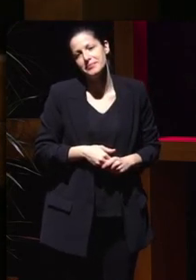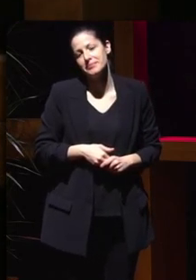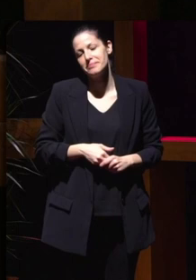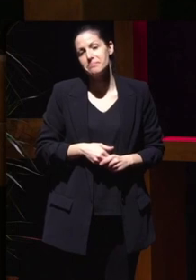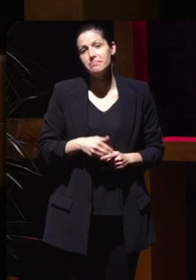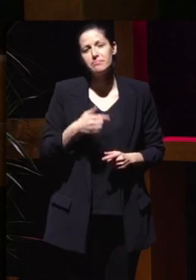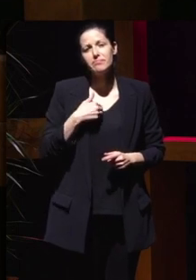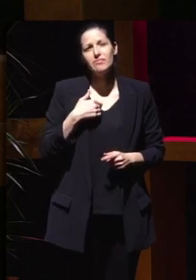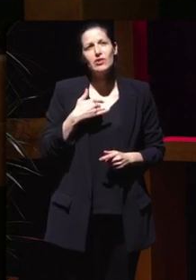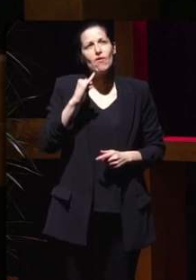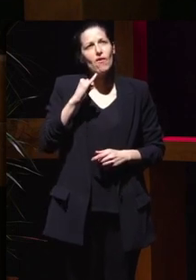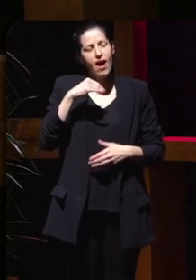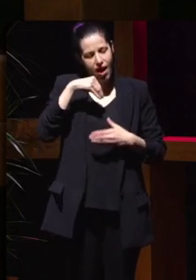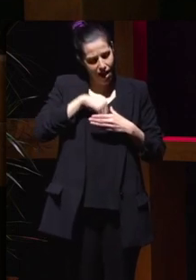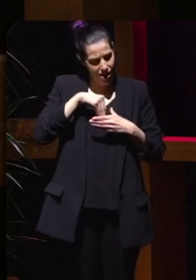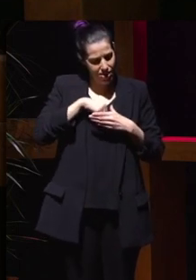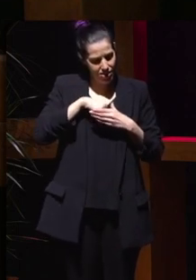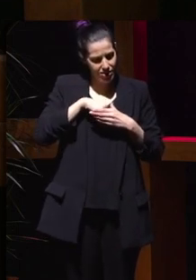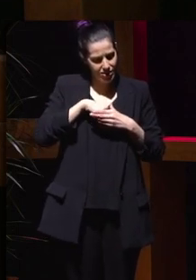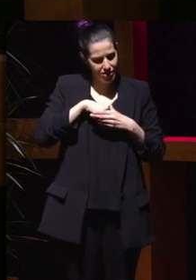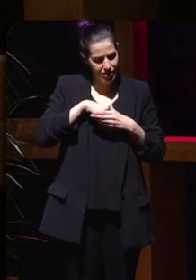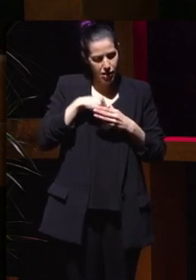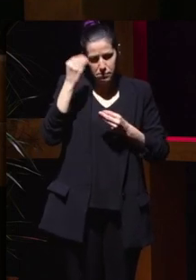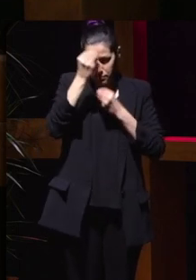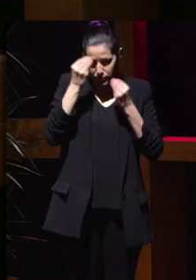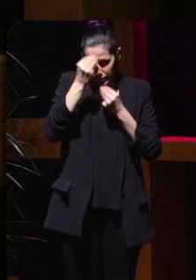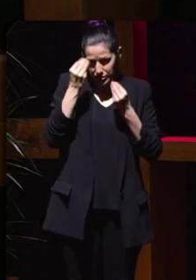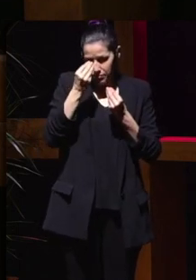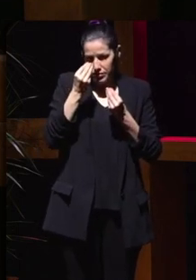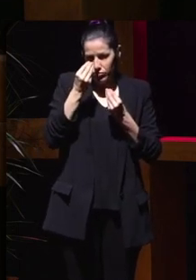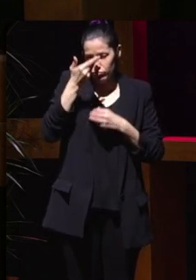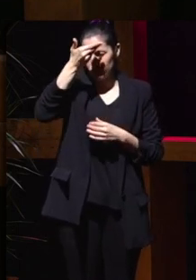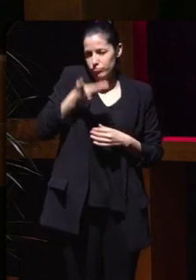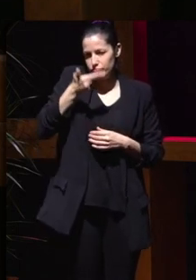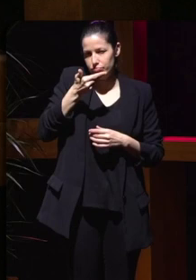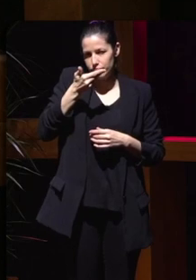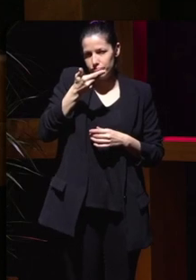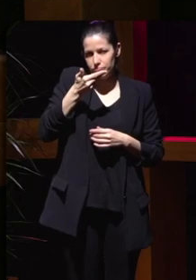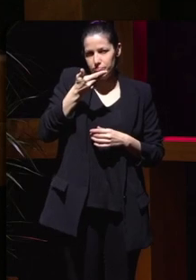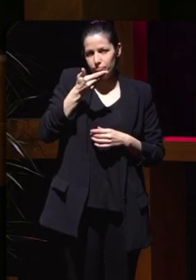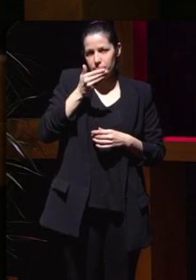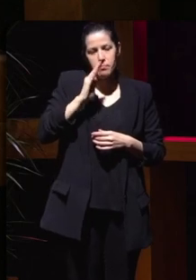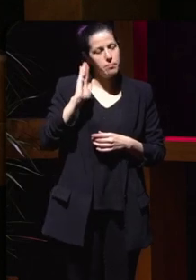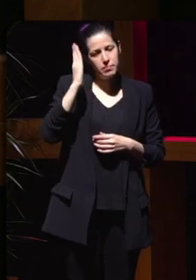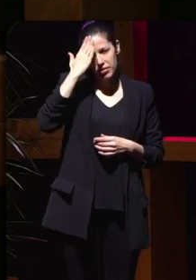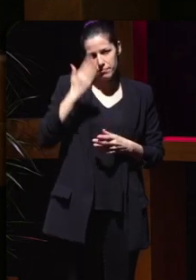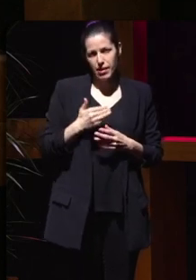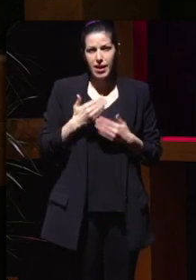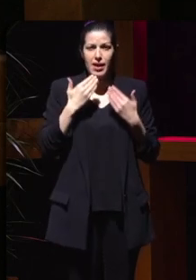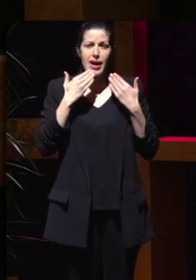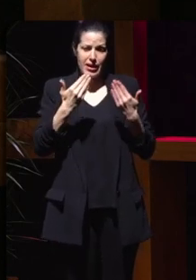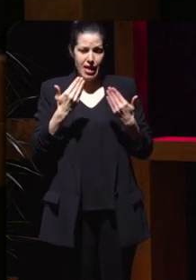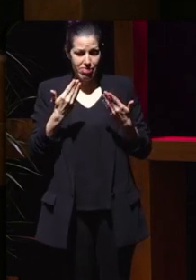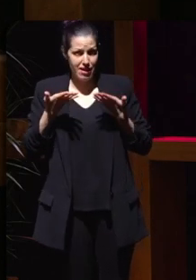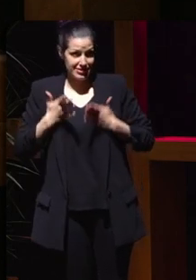lema vital que se convirtió y bueno se convirtió en una mueble más vital y nadasmeñas colegas gracias a